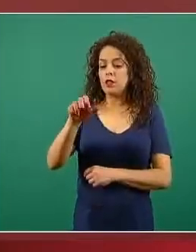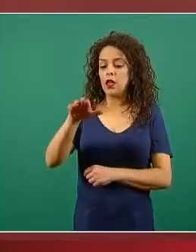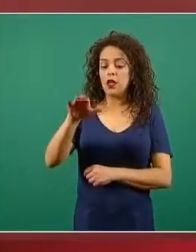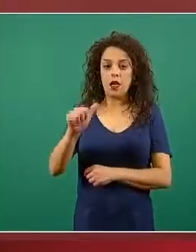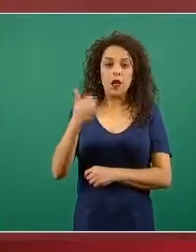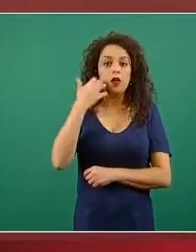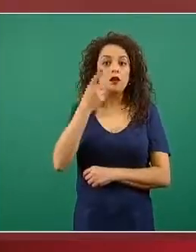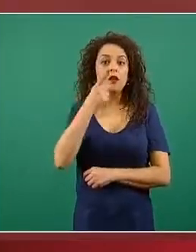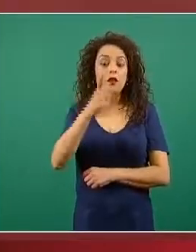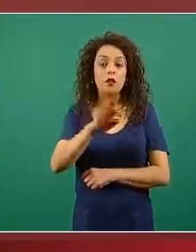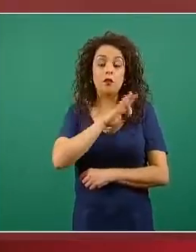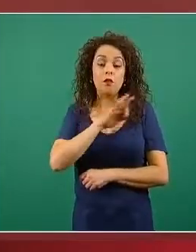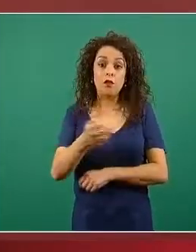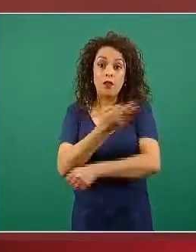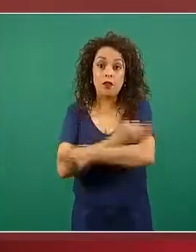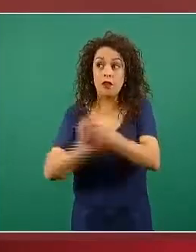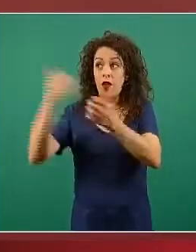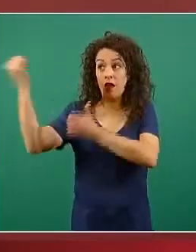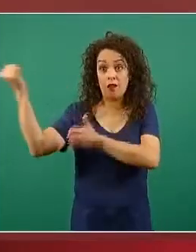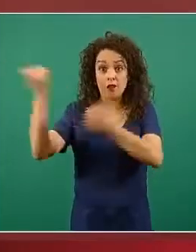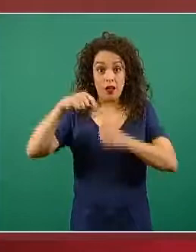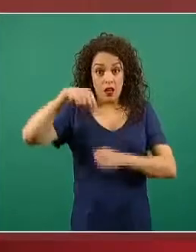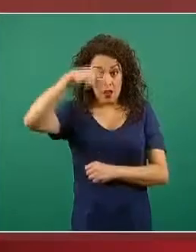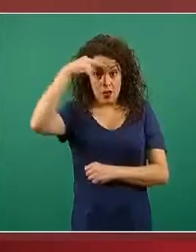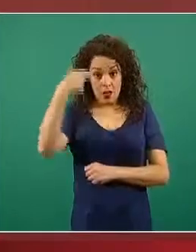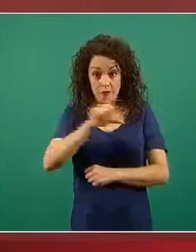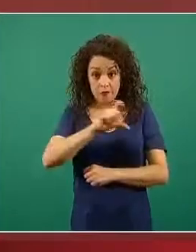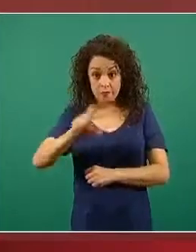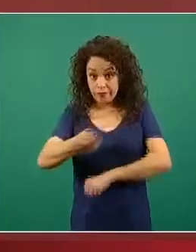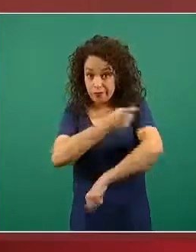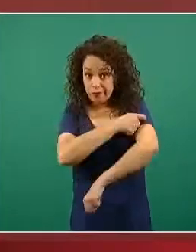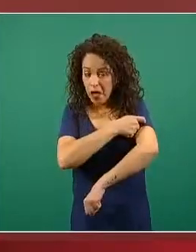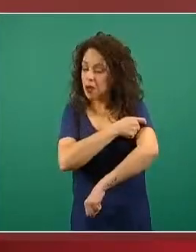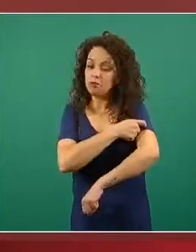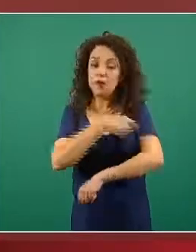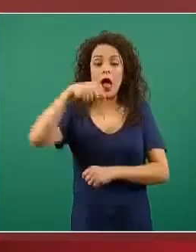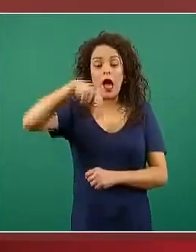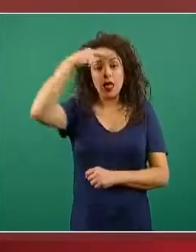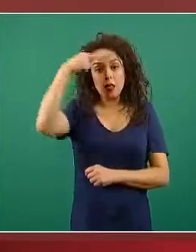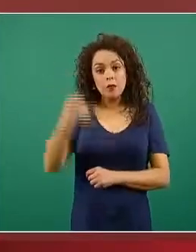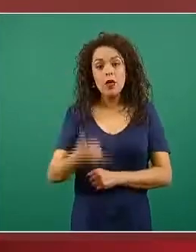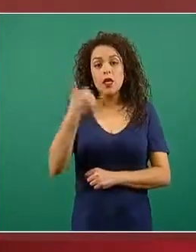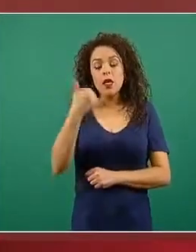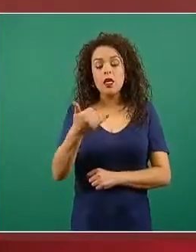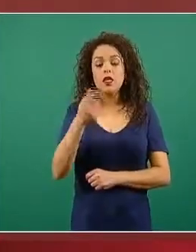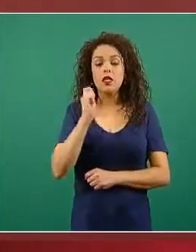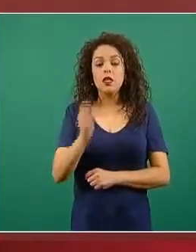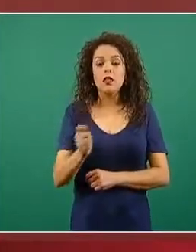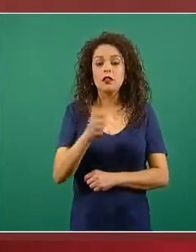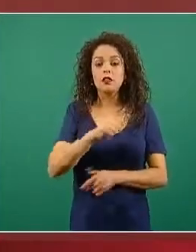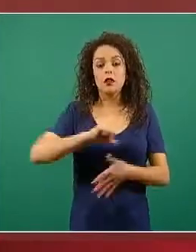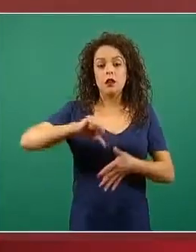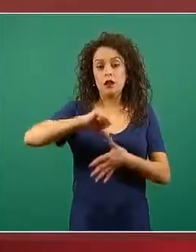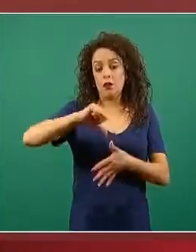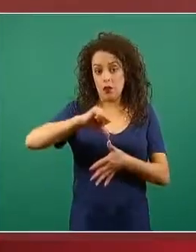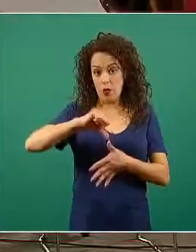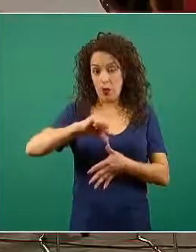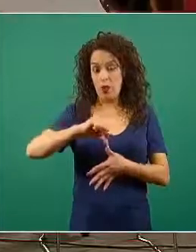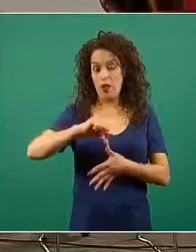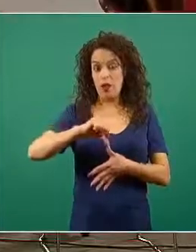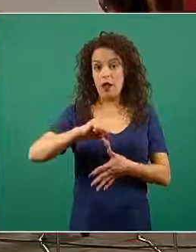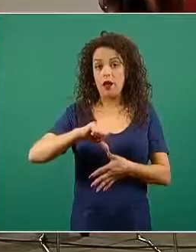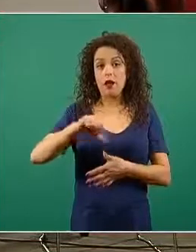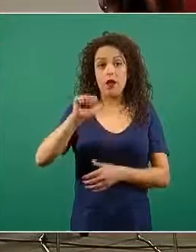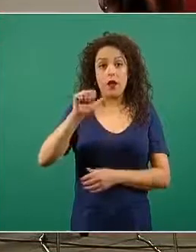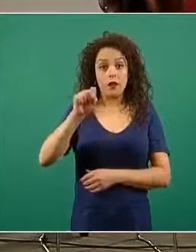en México. El abasto en México y de hecho en Latinoamérica por parte de Astra está precisamente